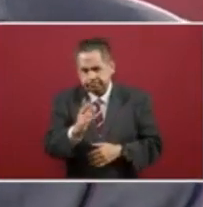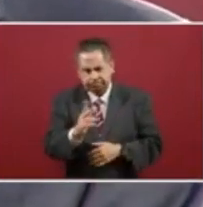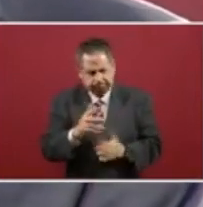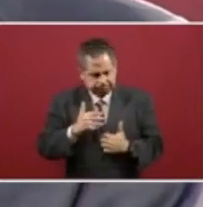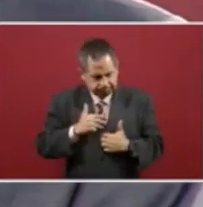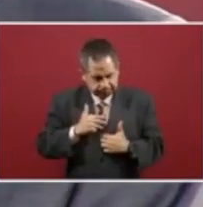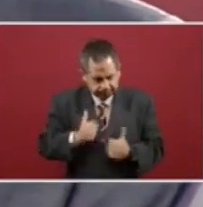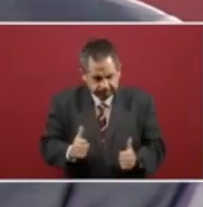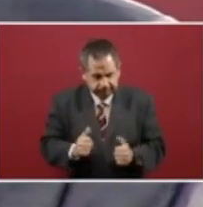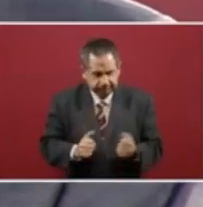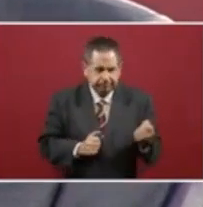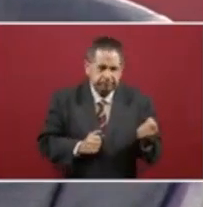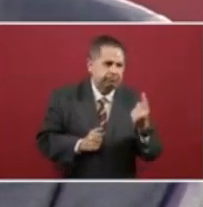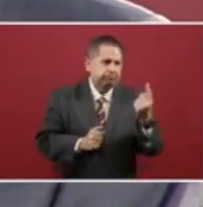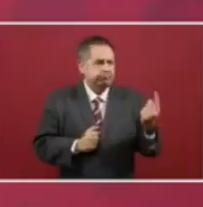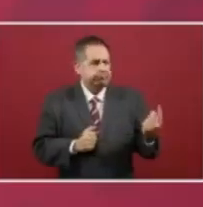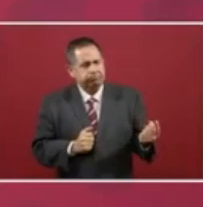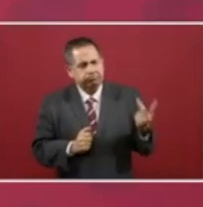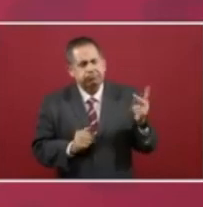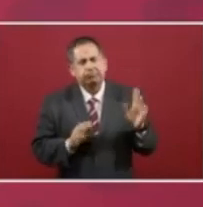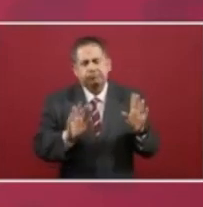comprendan en estos casos,